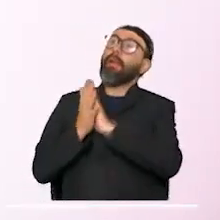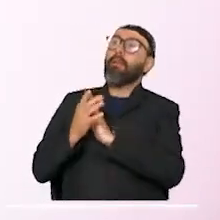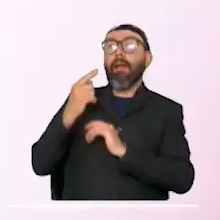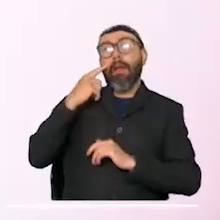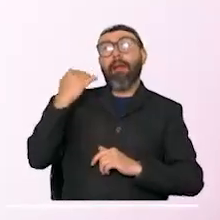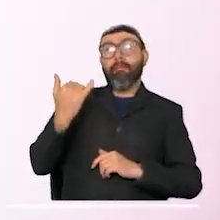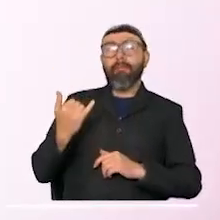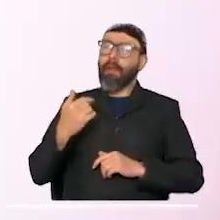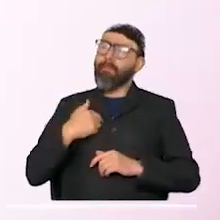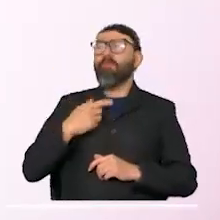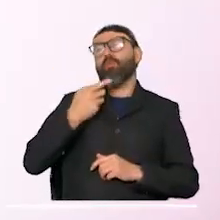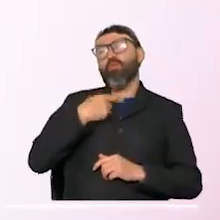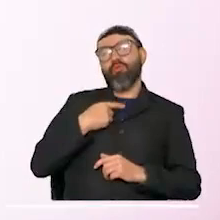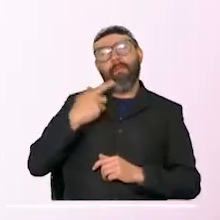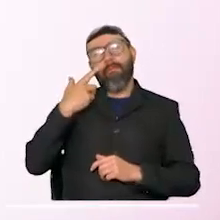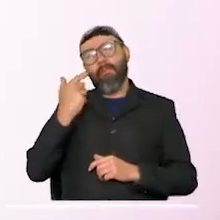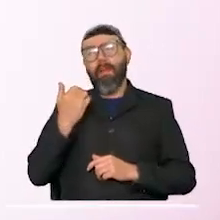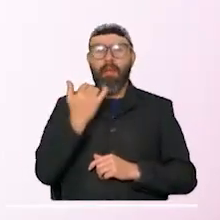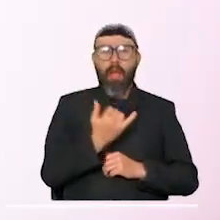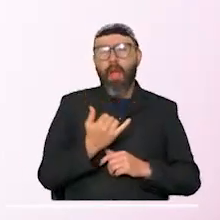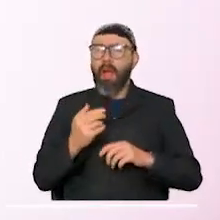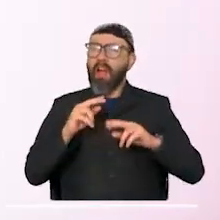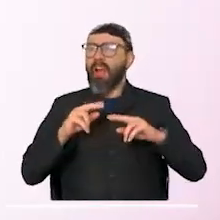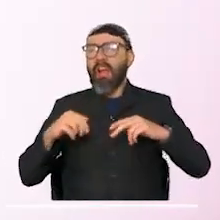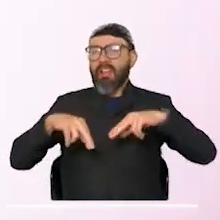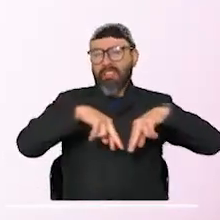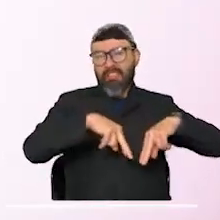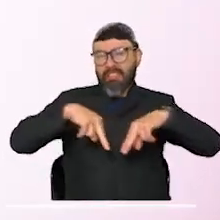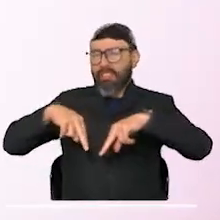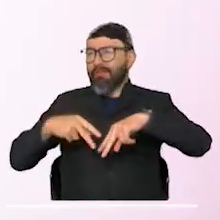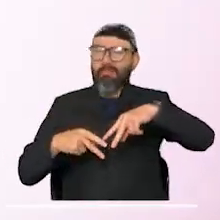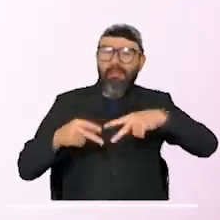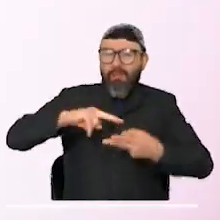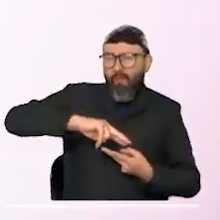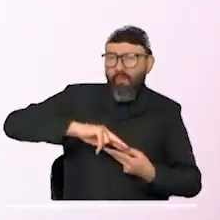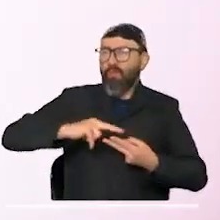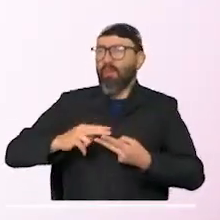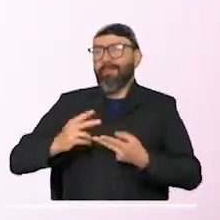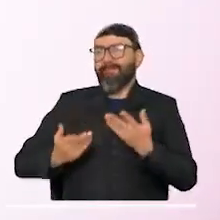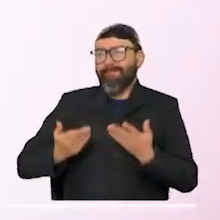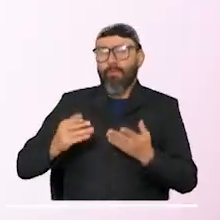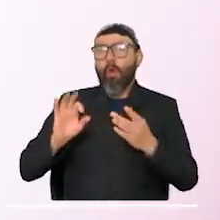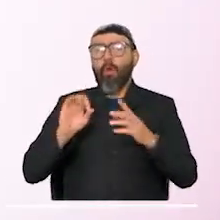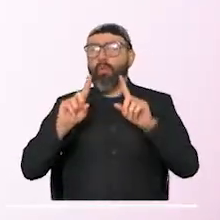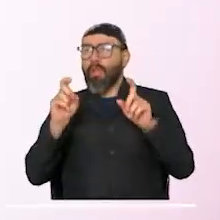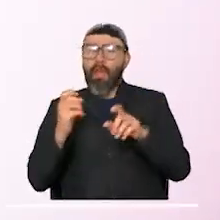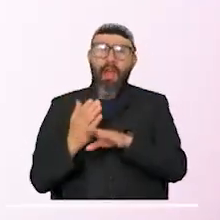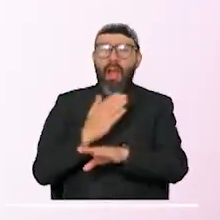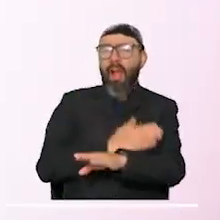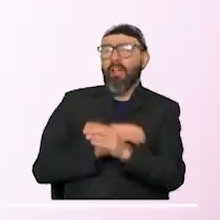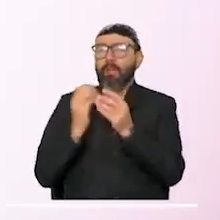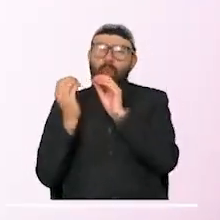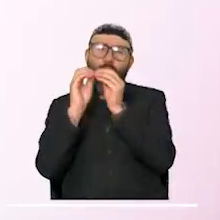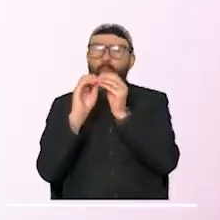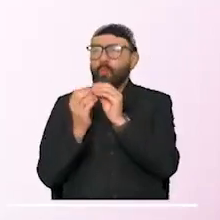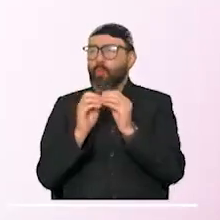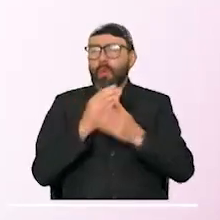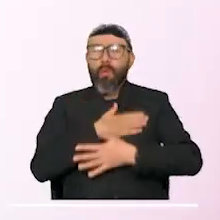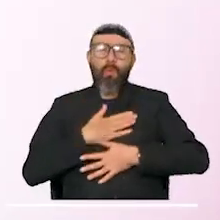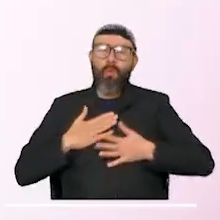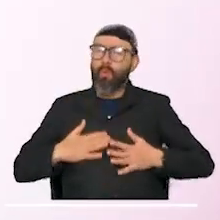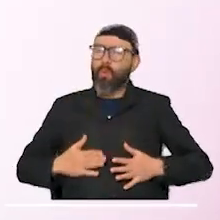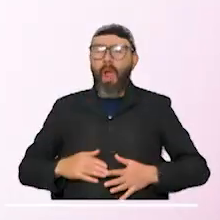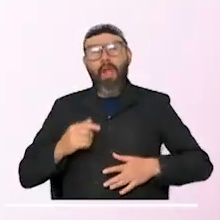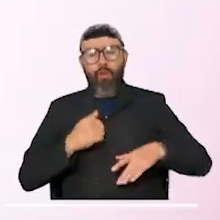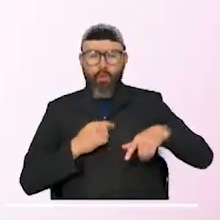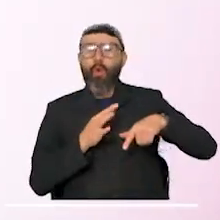mi pareja Oye me gusta más que tengamos esta posición o la otra me gusta más el tema del calentamiento previo porque realmente siento que el lubrico